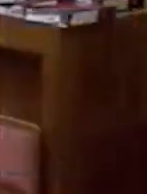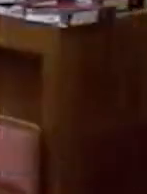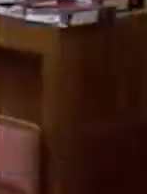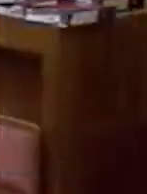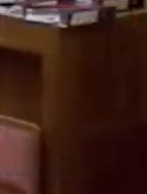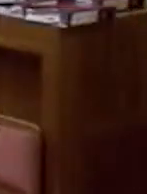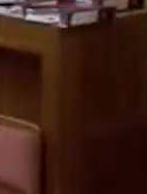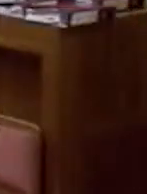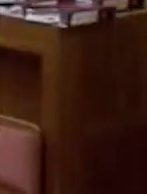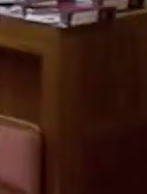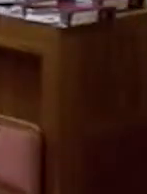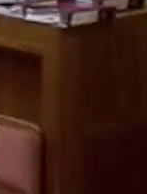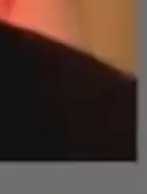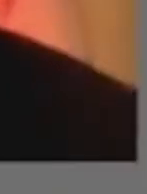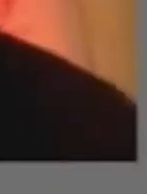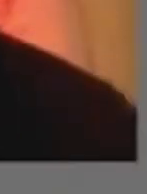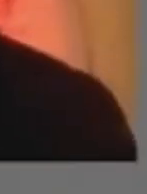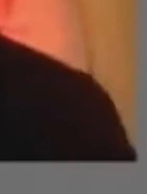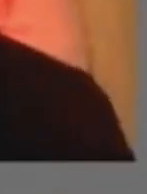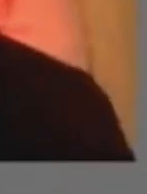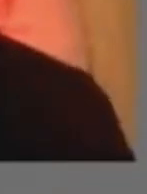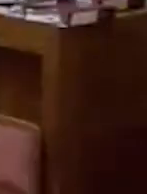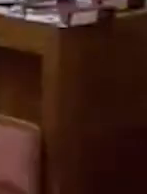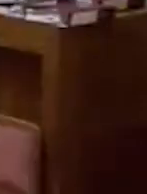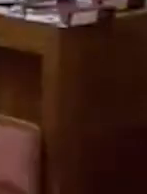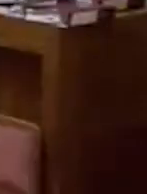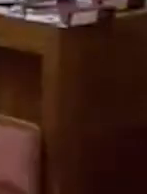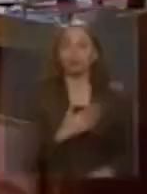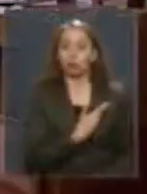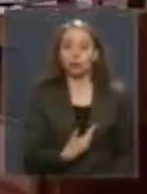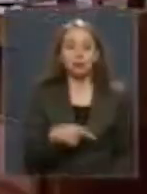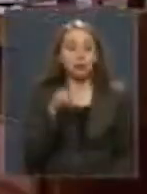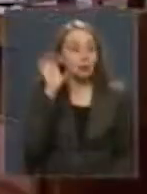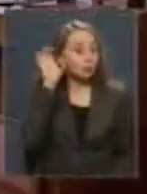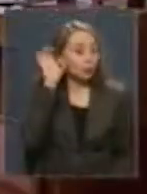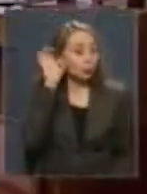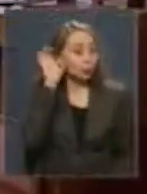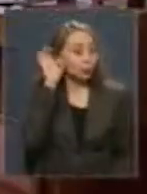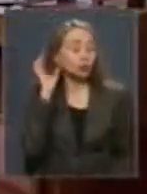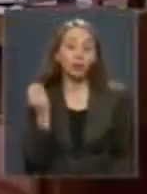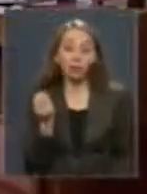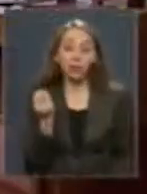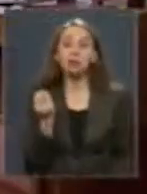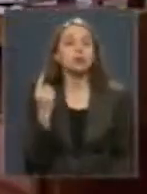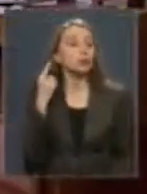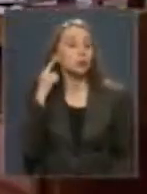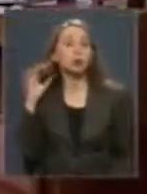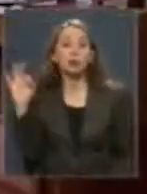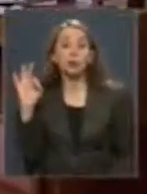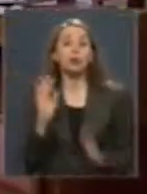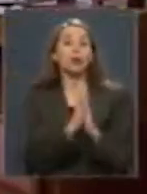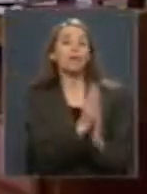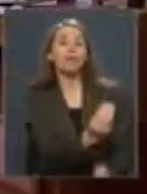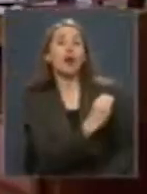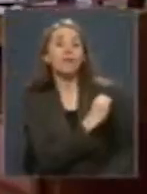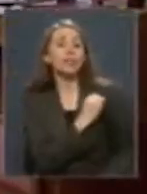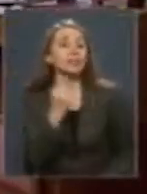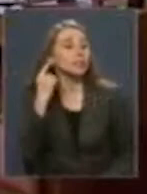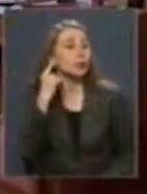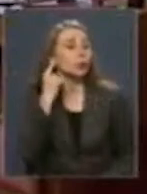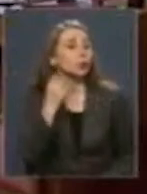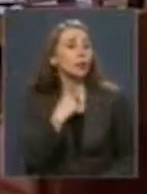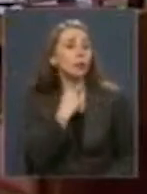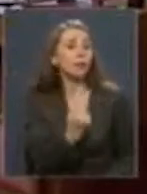Gracias, señor presidente. ¿Se escucha bien? Se escucha perfectamente. Por favor, ¿se escucha bien?